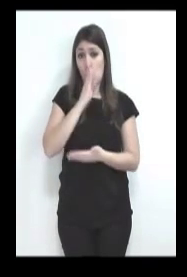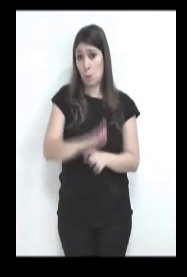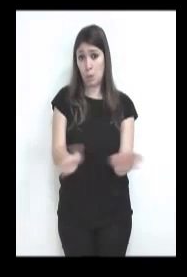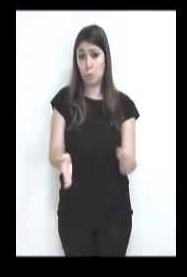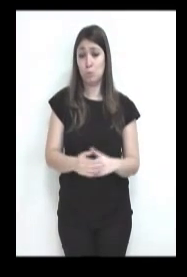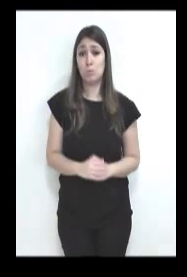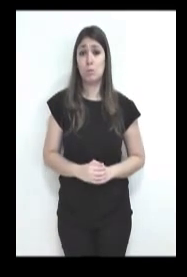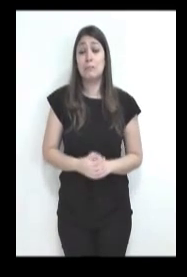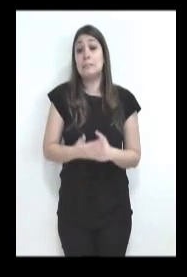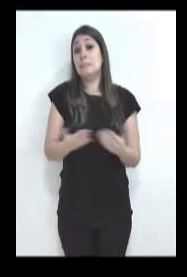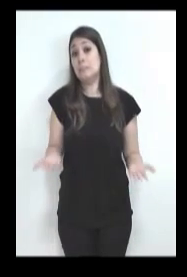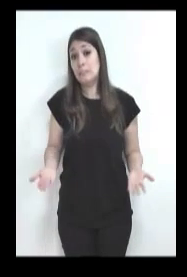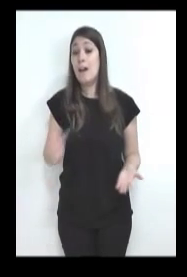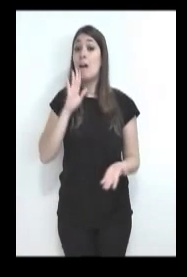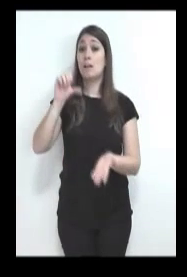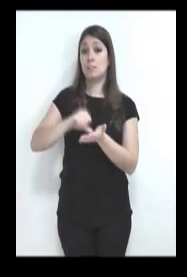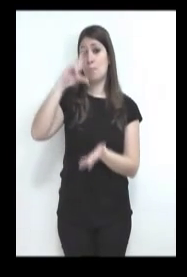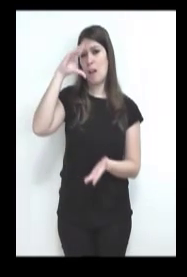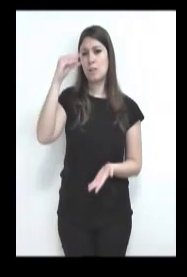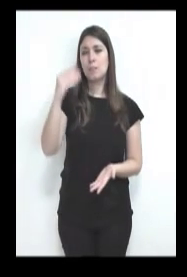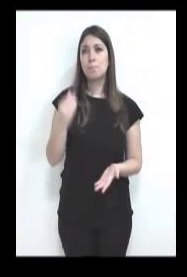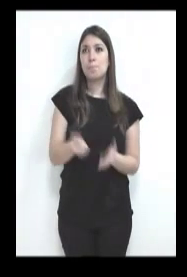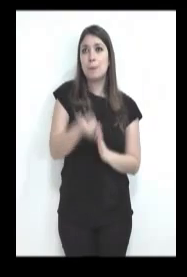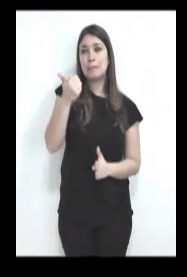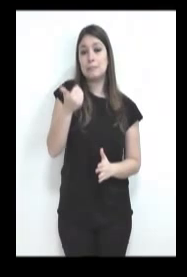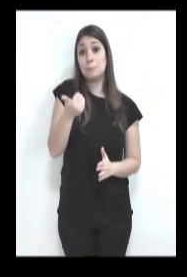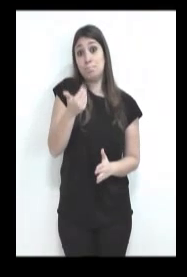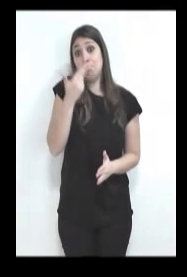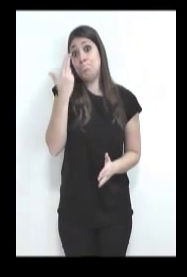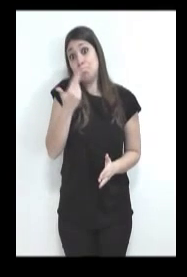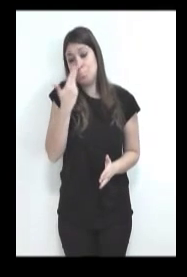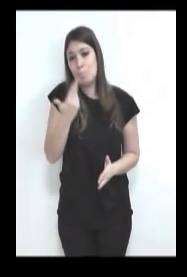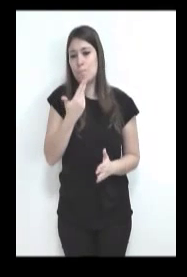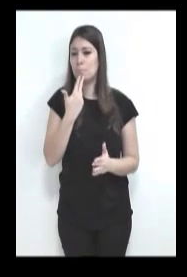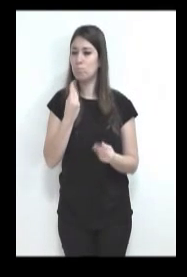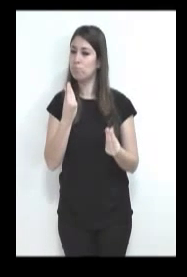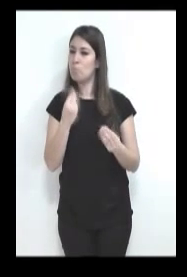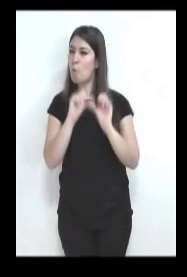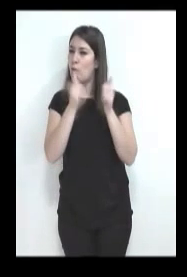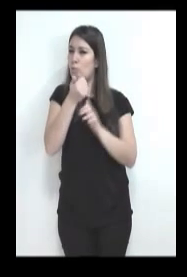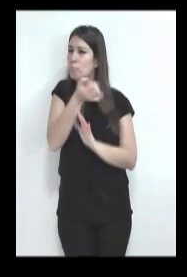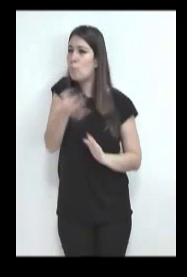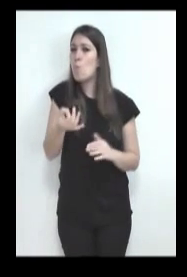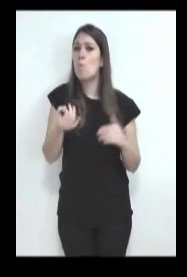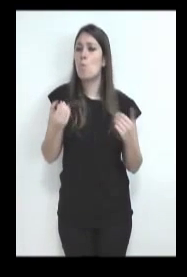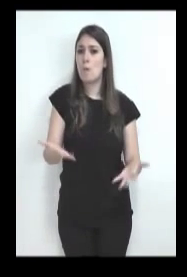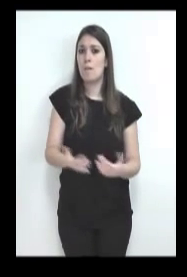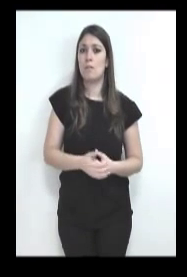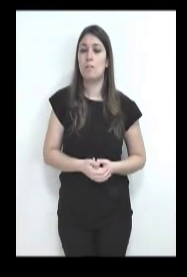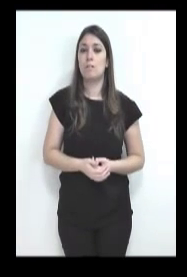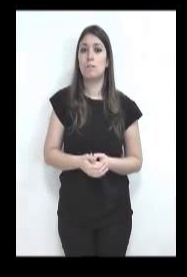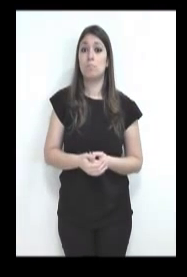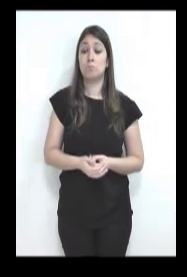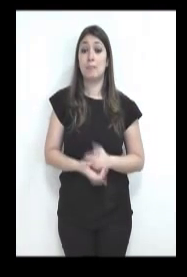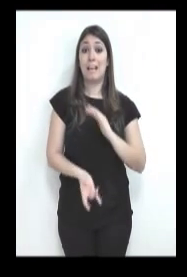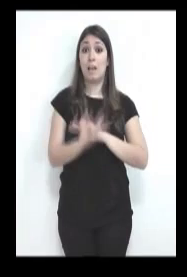Entonces, en el escenario de la Smart City, lo interesante, lo que vemos como el modelo ideal, es la existencia de